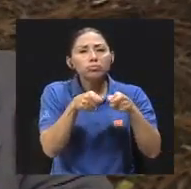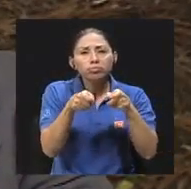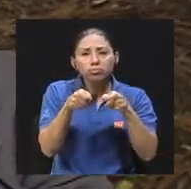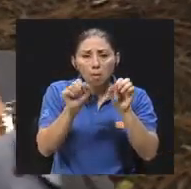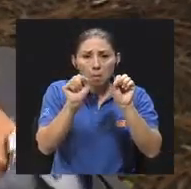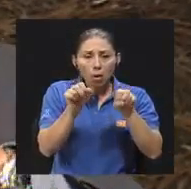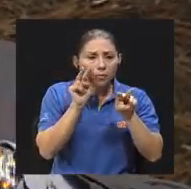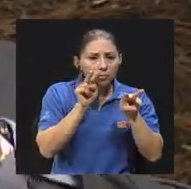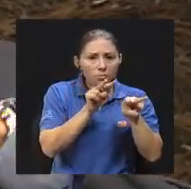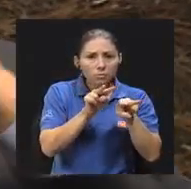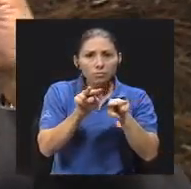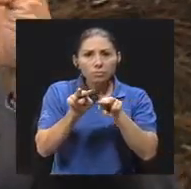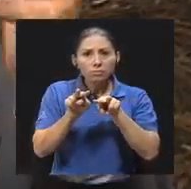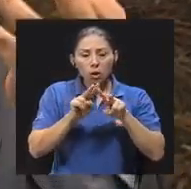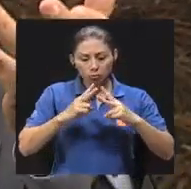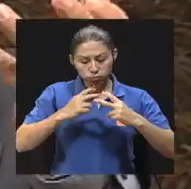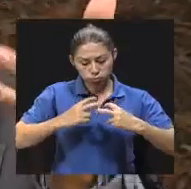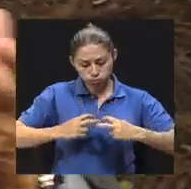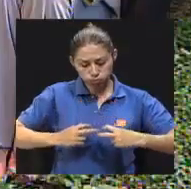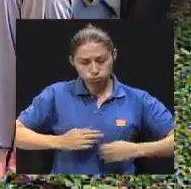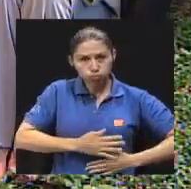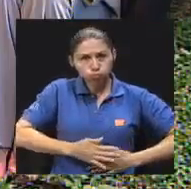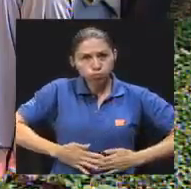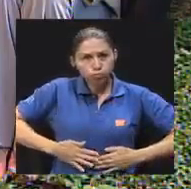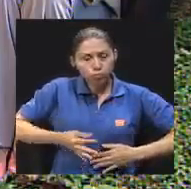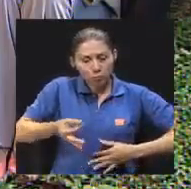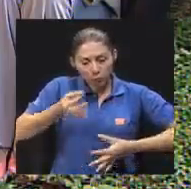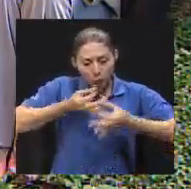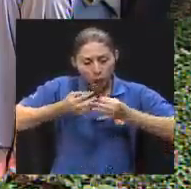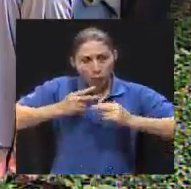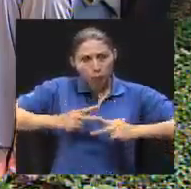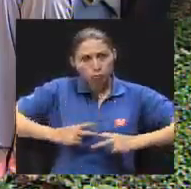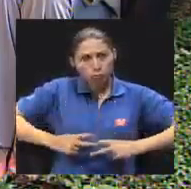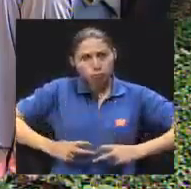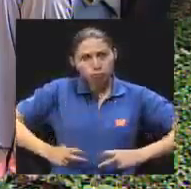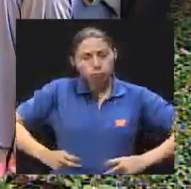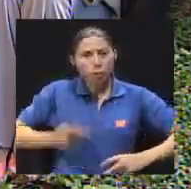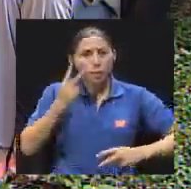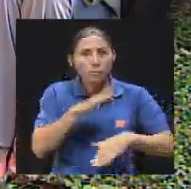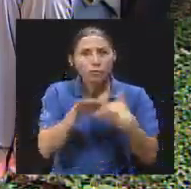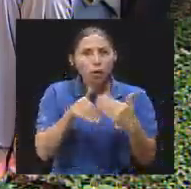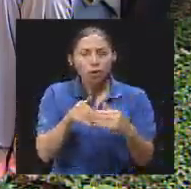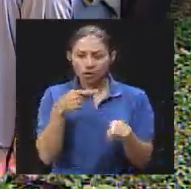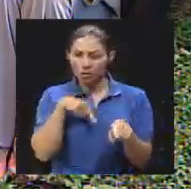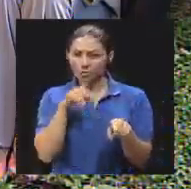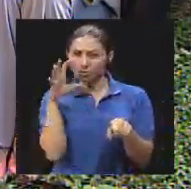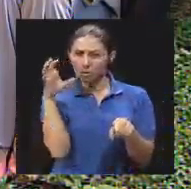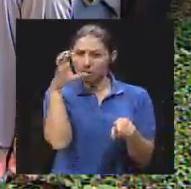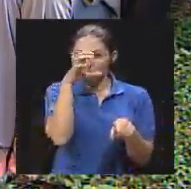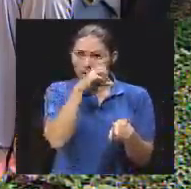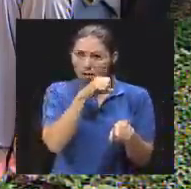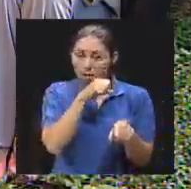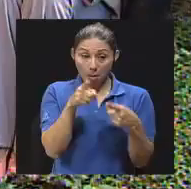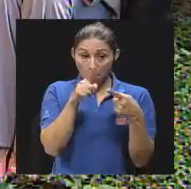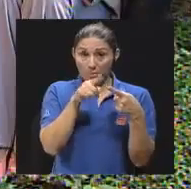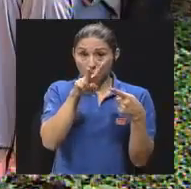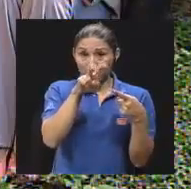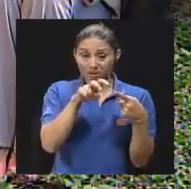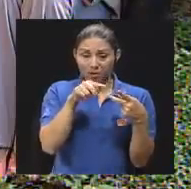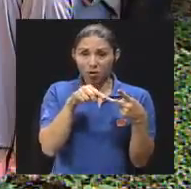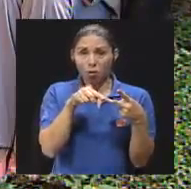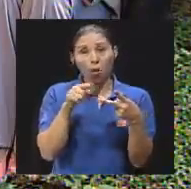que podemos ver todo el estómago en revisión. Una vez que si tenemos sospecha por una serie gastrovenal o es la el primer examen,